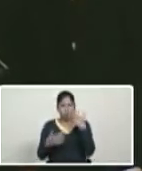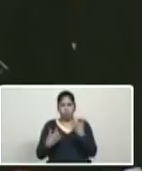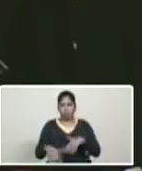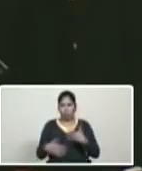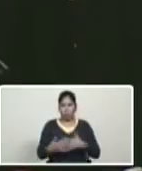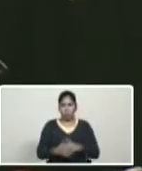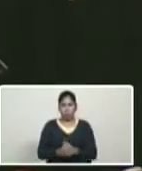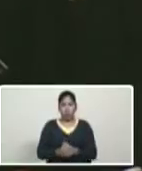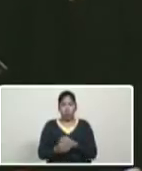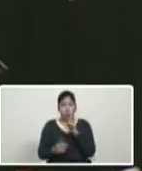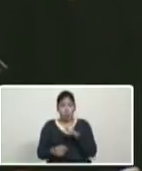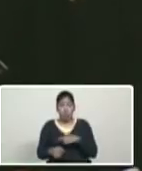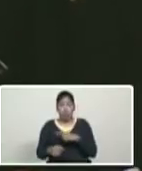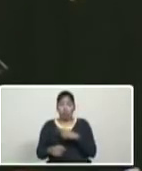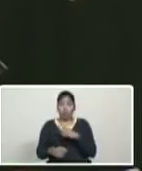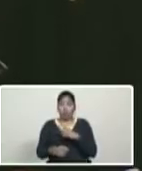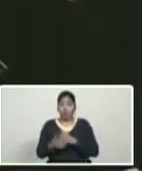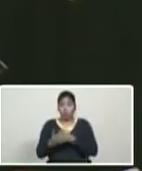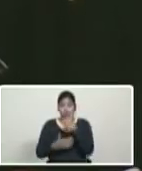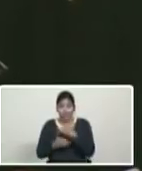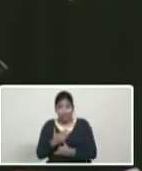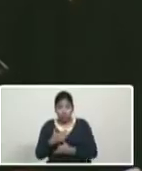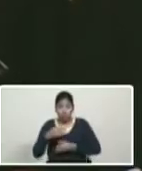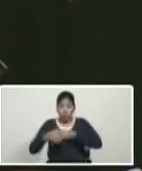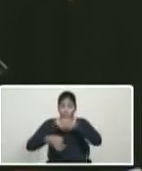del discurso de Angostura,